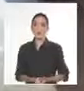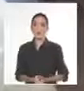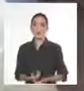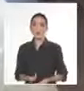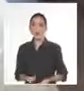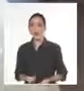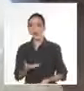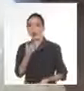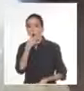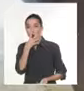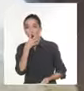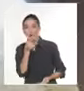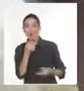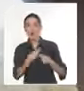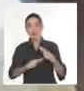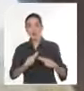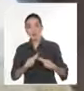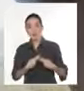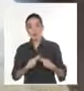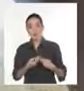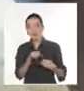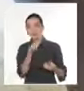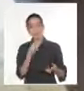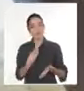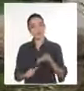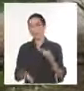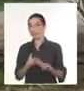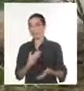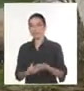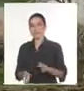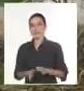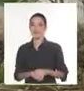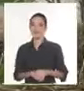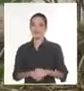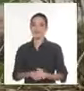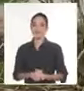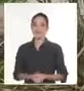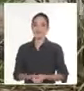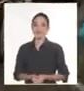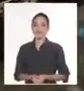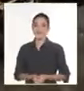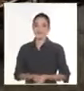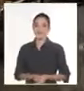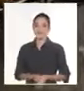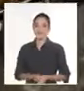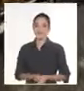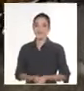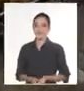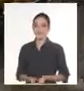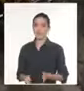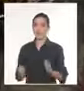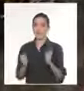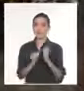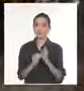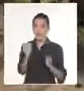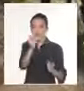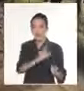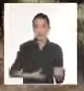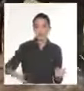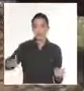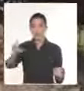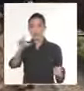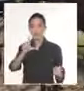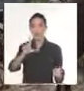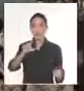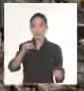Su liderazgo en la vaquería no solo está en lo productivo, sino también en su impacto social en varios programas comunitarios y